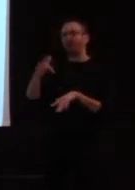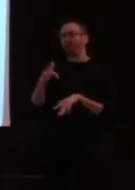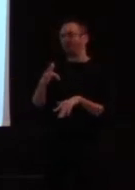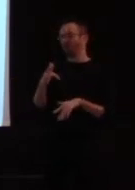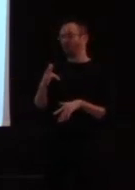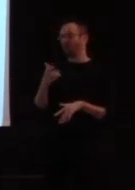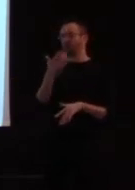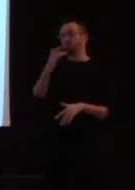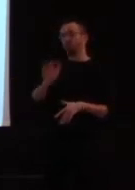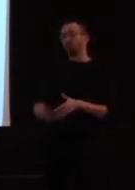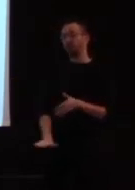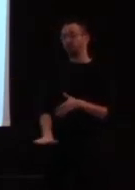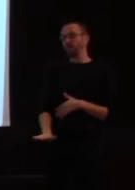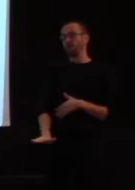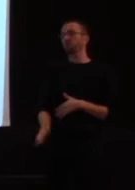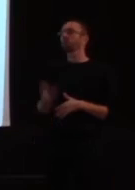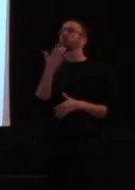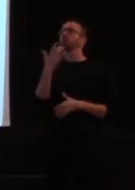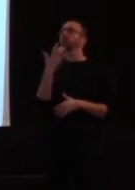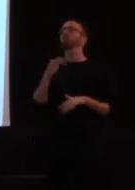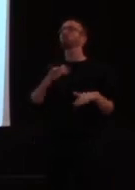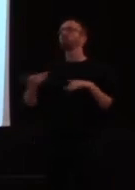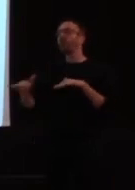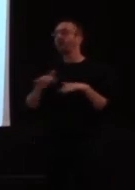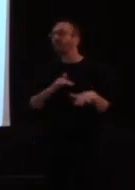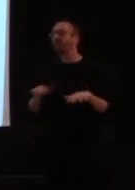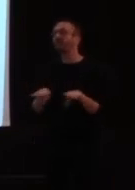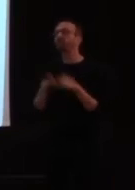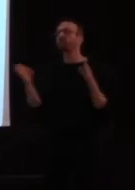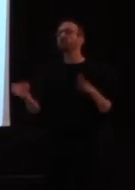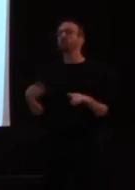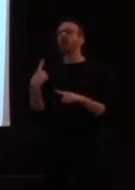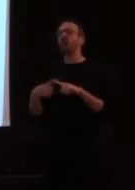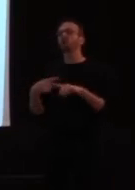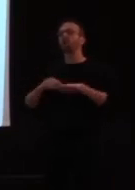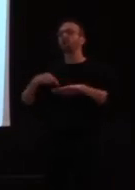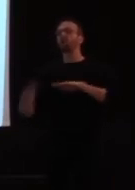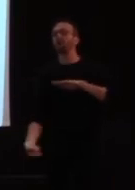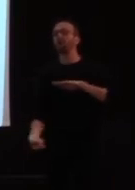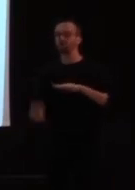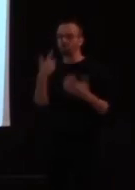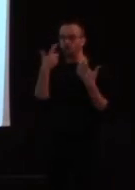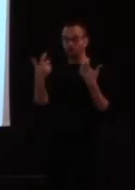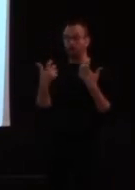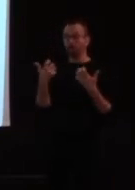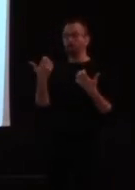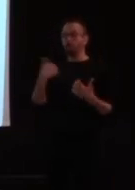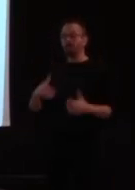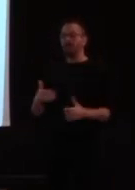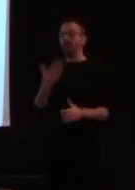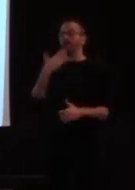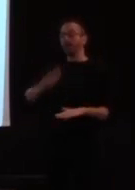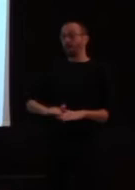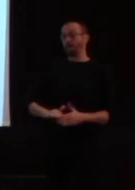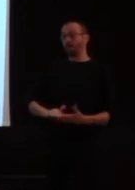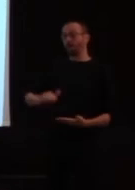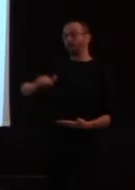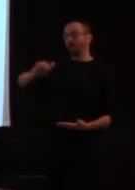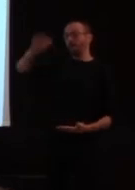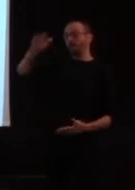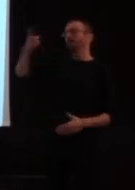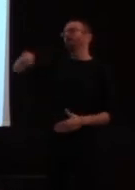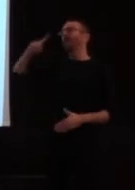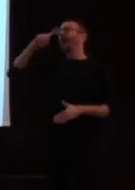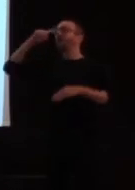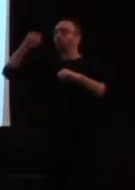los pequeñitos, se mueven, les caen las cosas al suelo, se nota. Pero pues, cuando vamos mantener la escolaridad, y a nosotros que sois adultos,